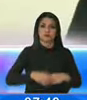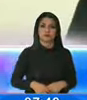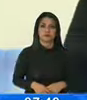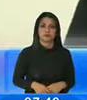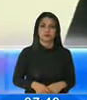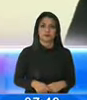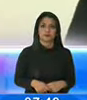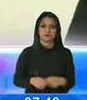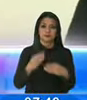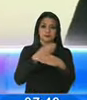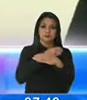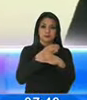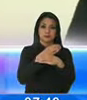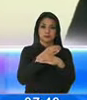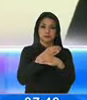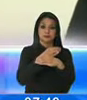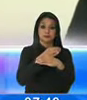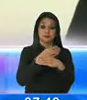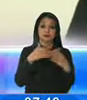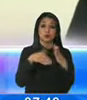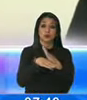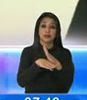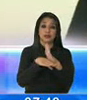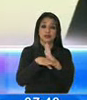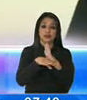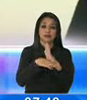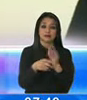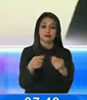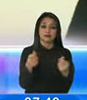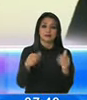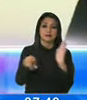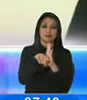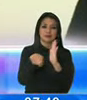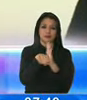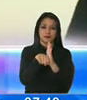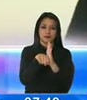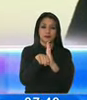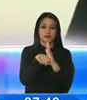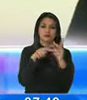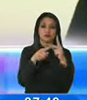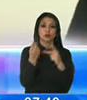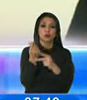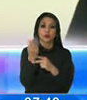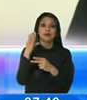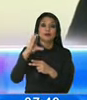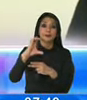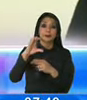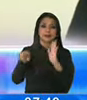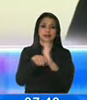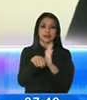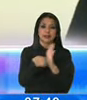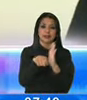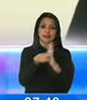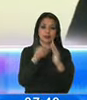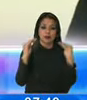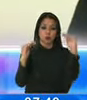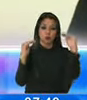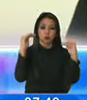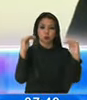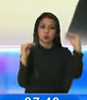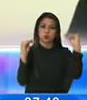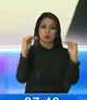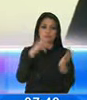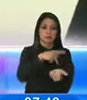una balanza de cuenta corriente o una cuenta corriente negativa y una cuenta de capital negativa, tenemos una balanza